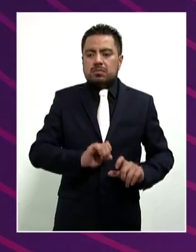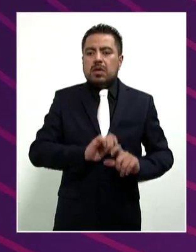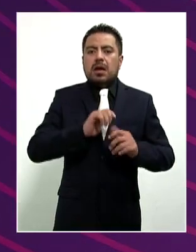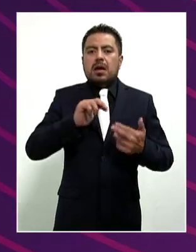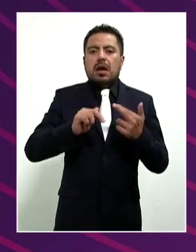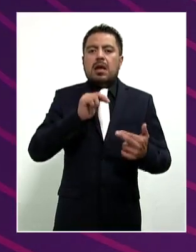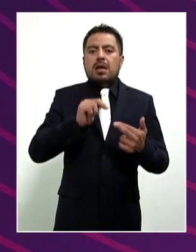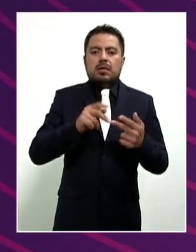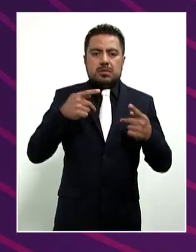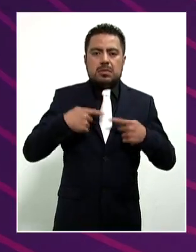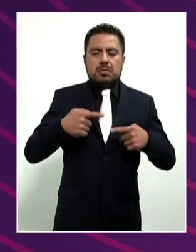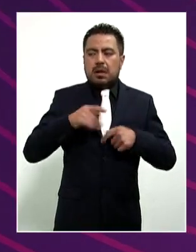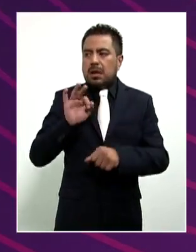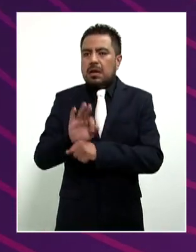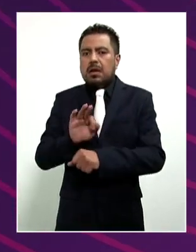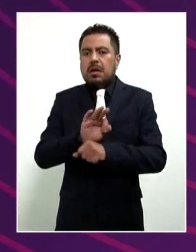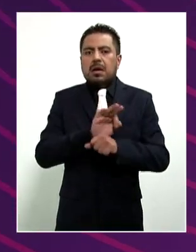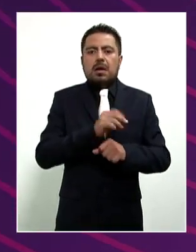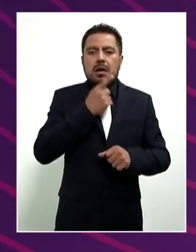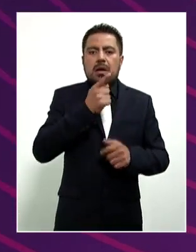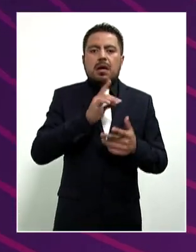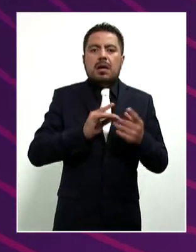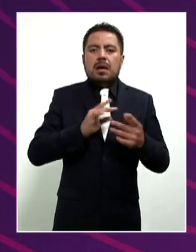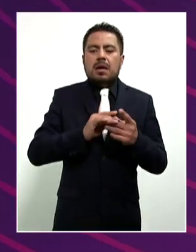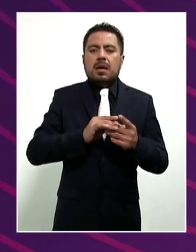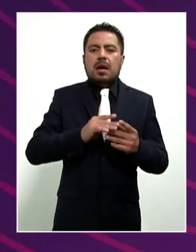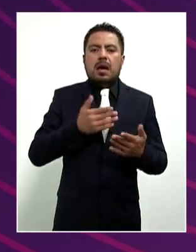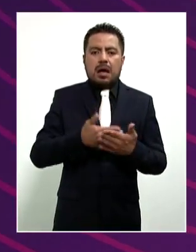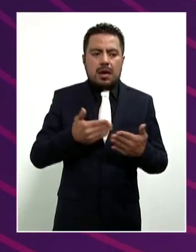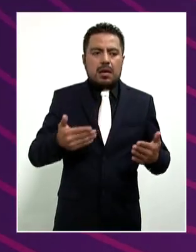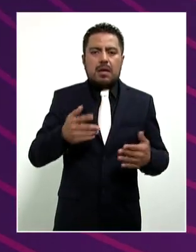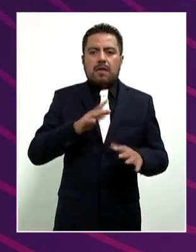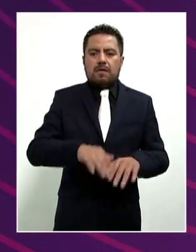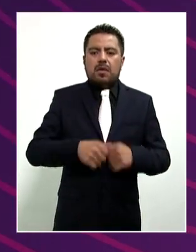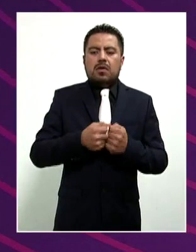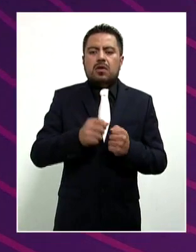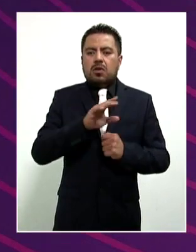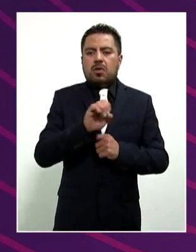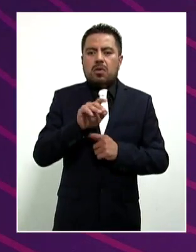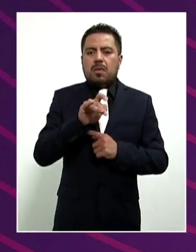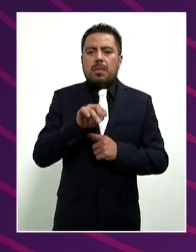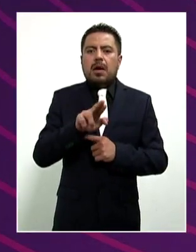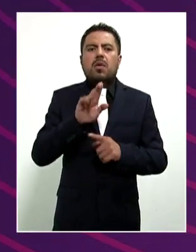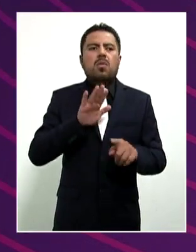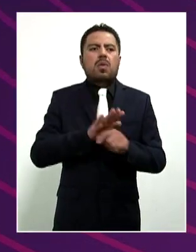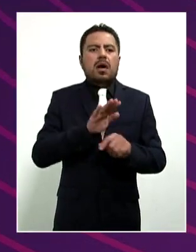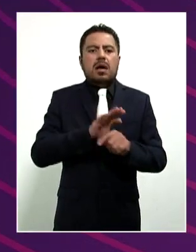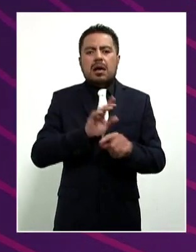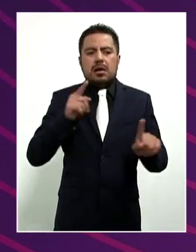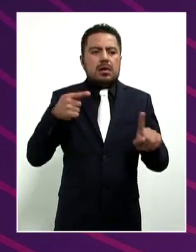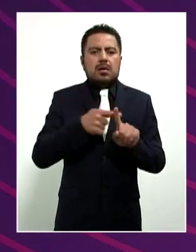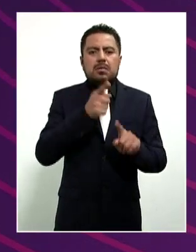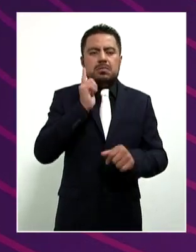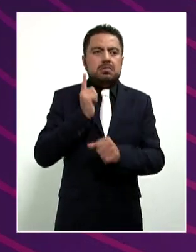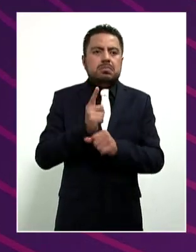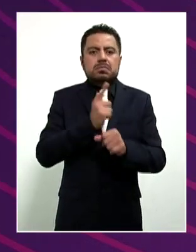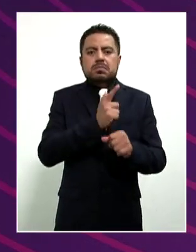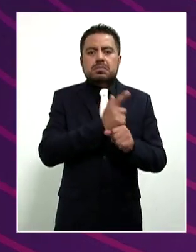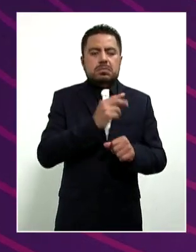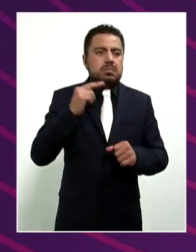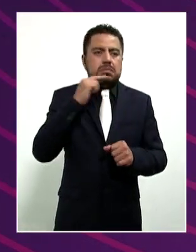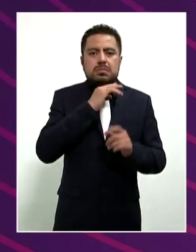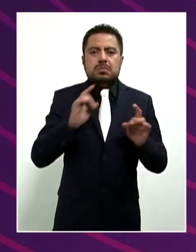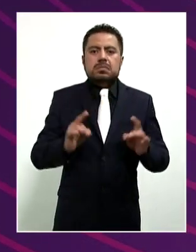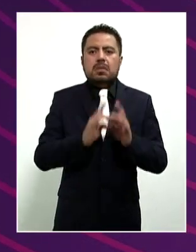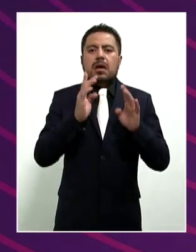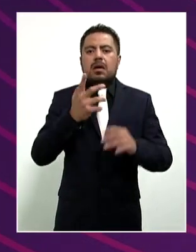relación al número de personas que se atienden, pero digamos, mencionabas fortalecimiento de la Comar. ¿Cuáles serían esos retos que tú verías inmediatos,